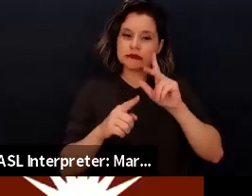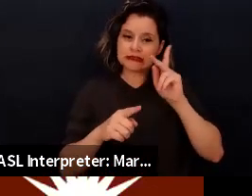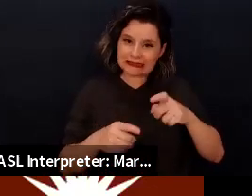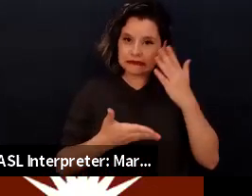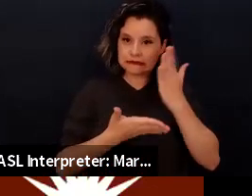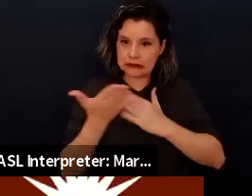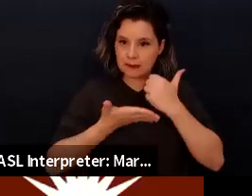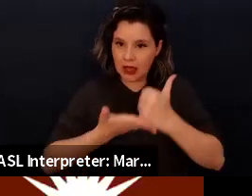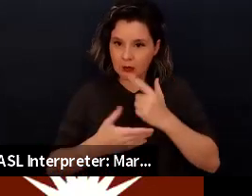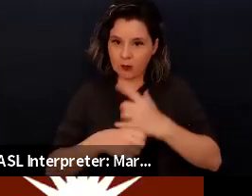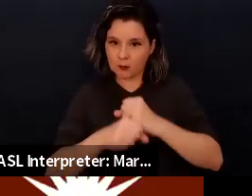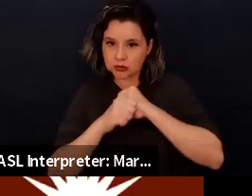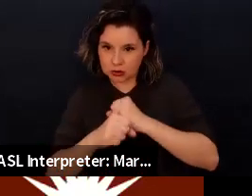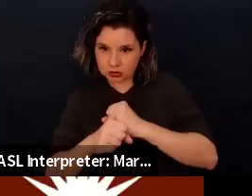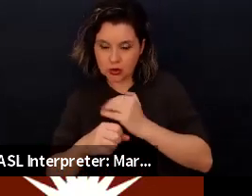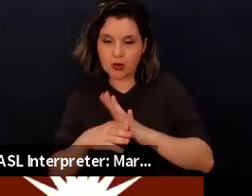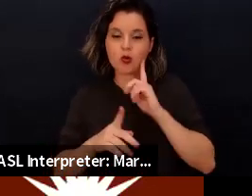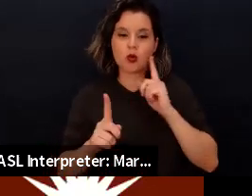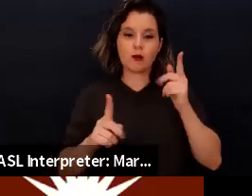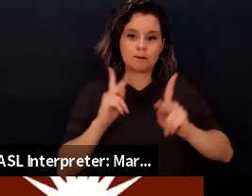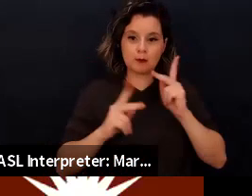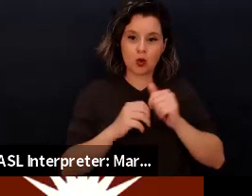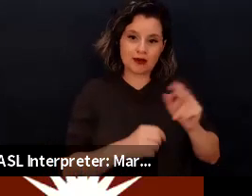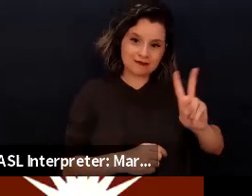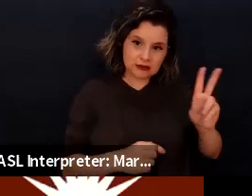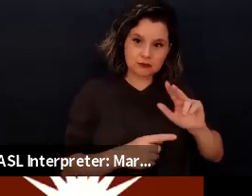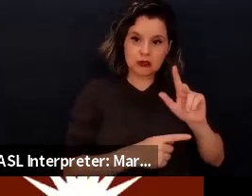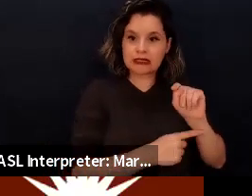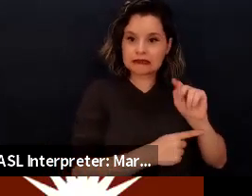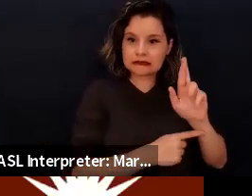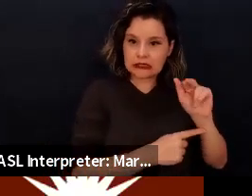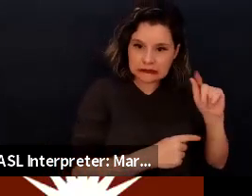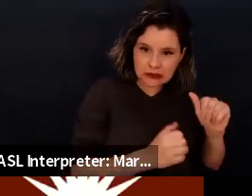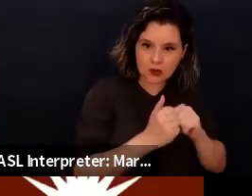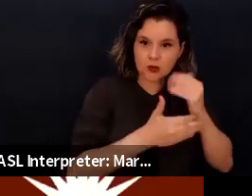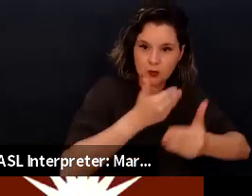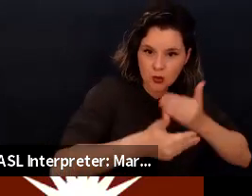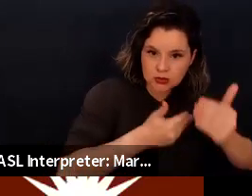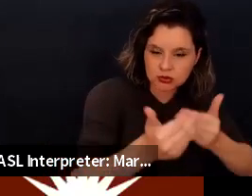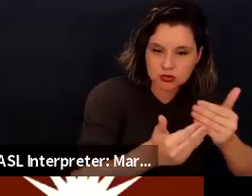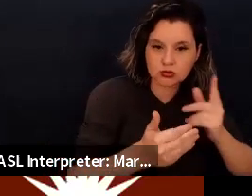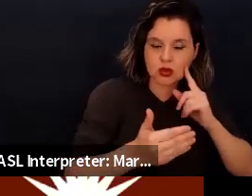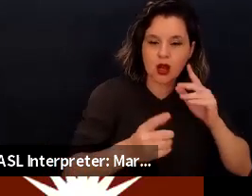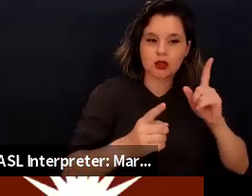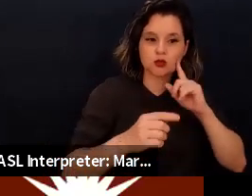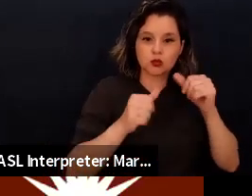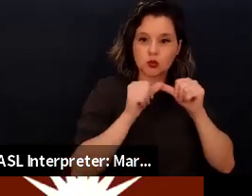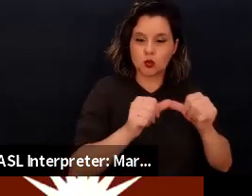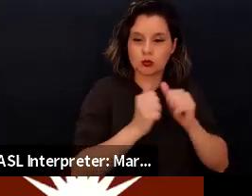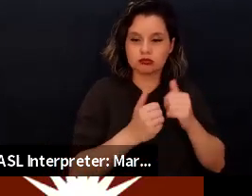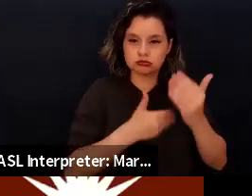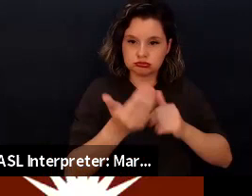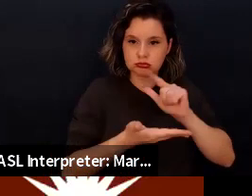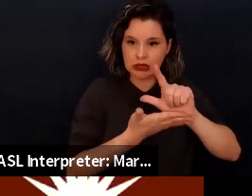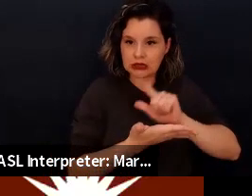o protección, y estas personas fueron víctimas de trata o que están en ese proceso para continuar con su proceso